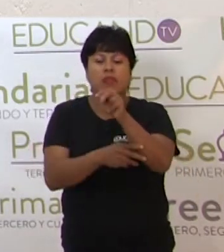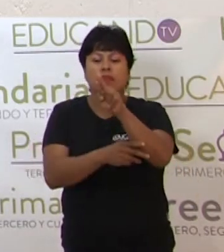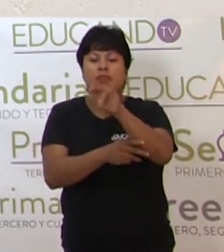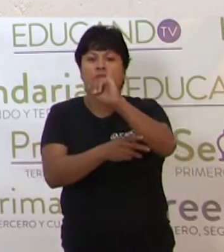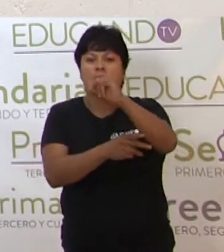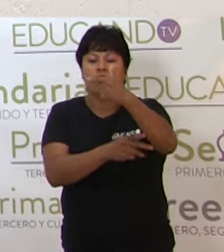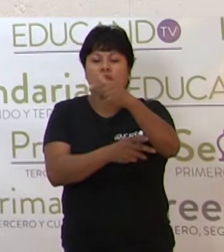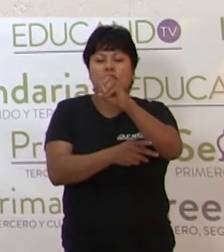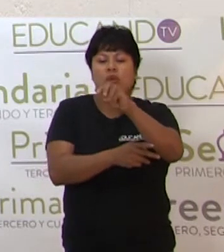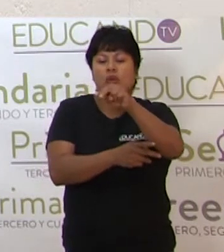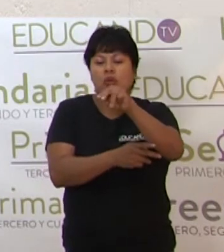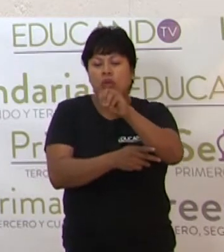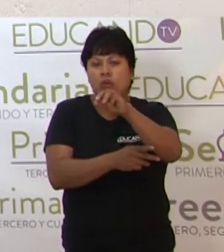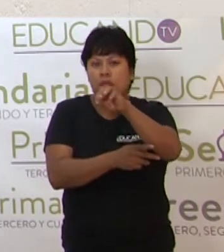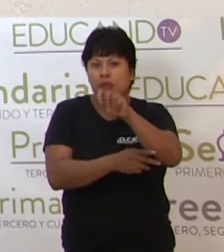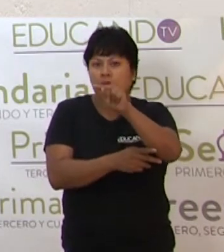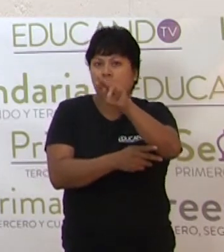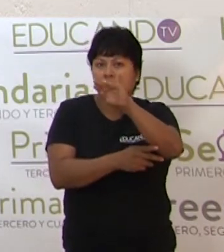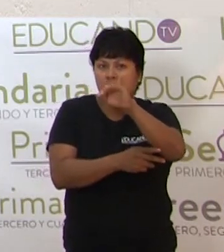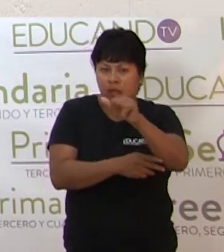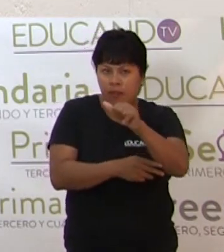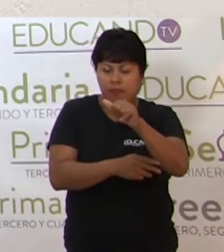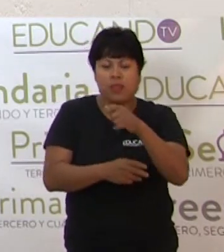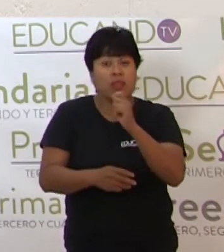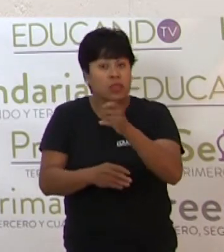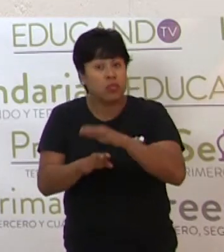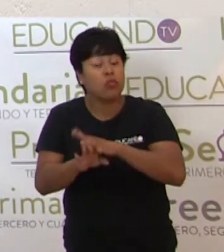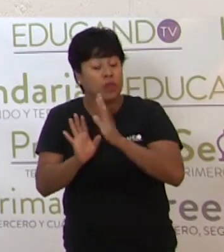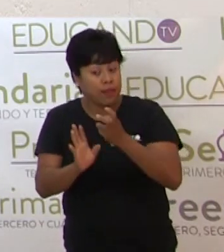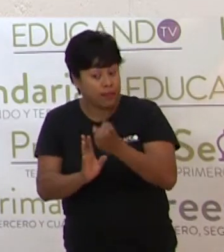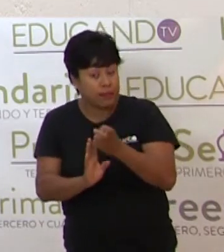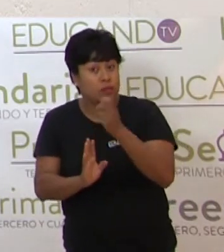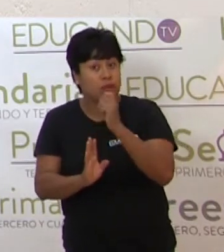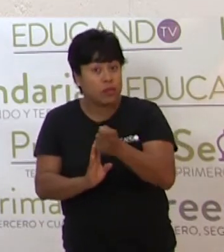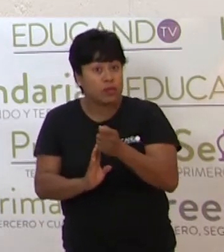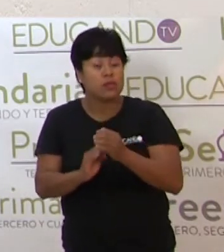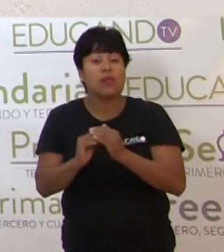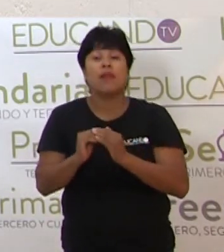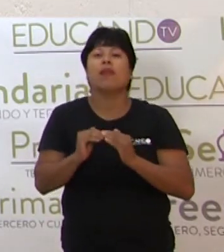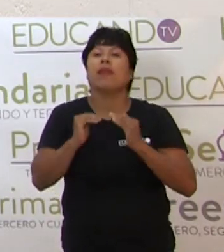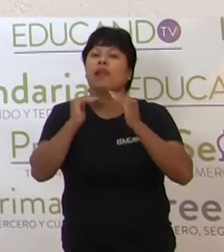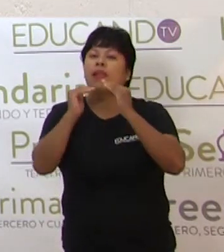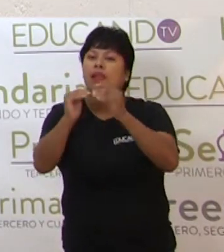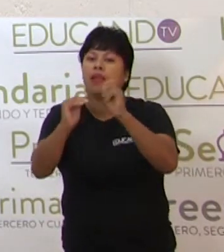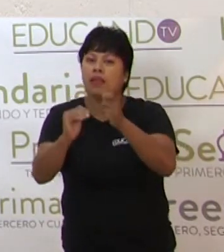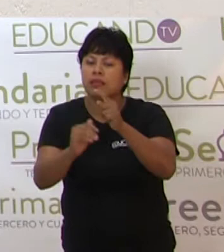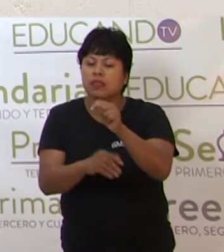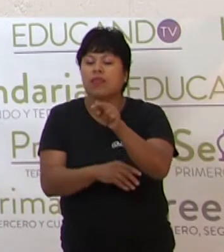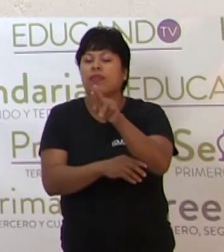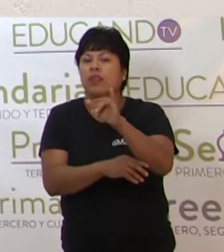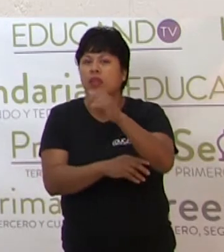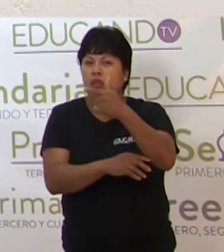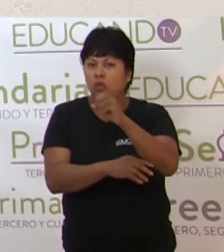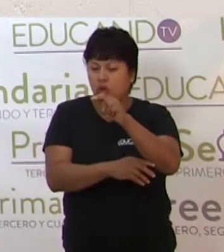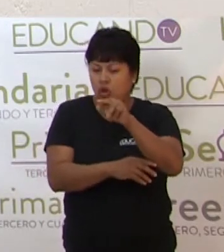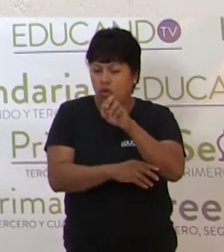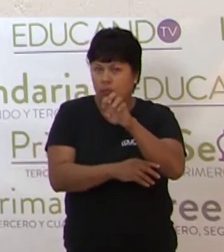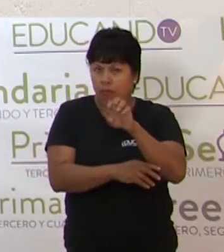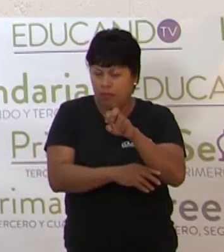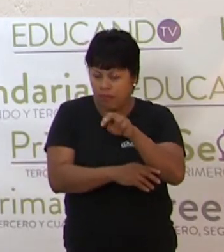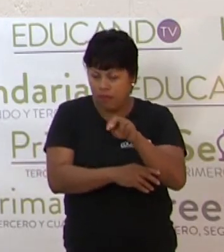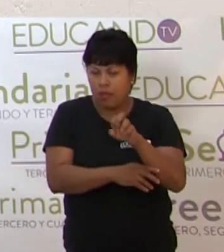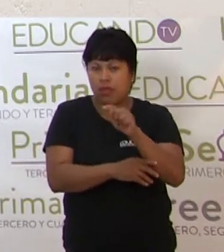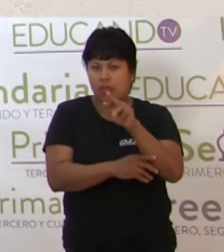trigonometría, porque lo que vamos a ver ya corresponde a la rama de la trigonometría. Recordemos